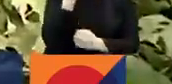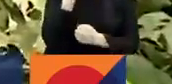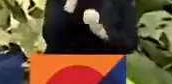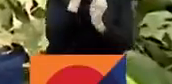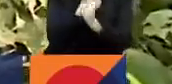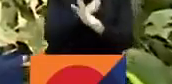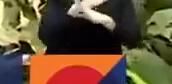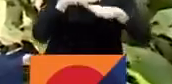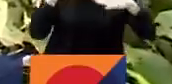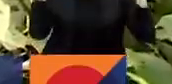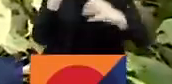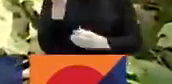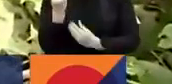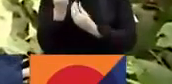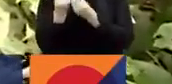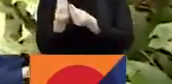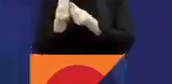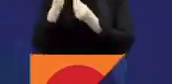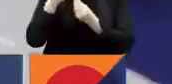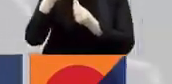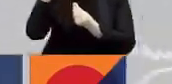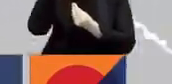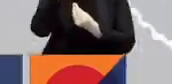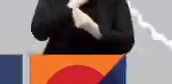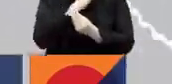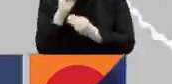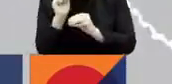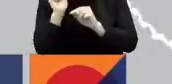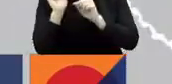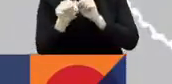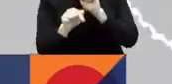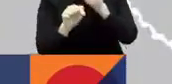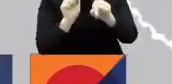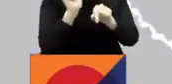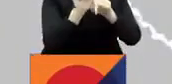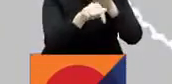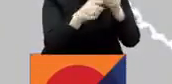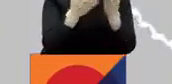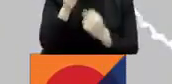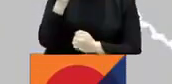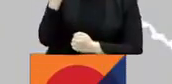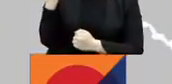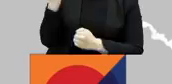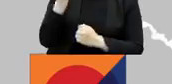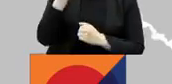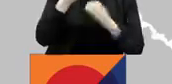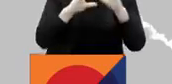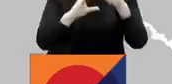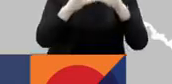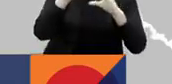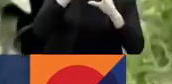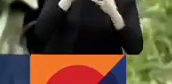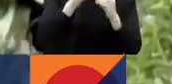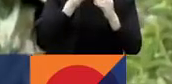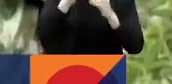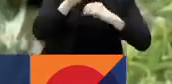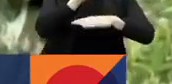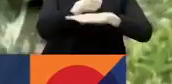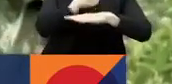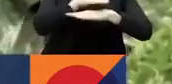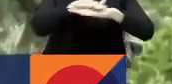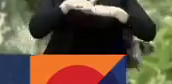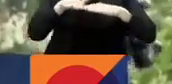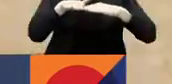de la Tercera División del Ejército Nacional se desplegaron en el corregimiento El Plateado en Argelia, Cauca. Su objetivo, la estructura